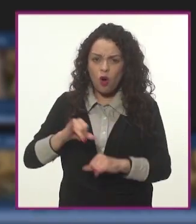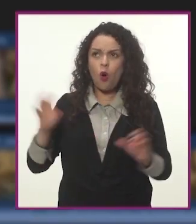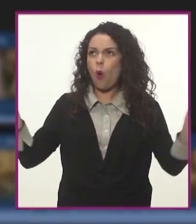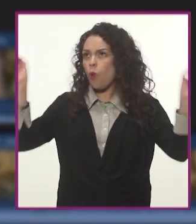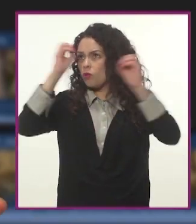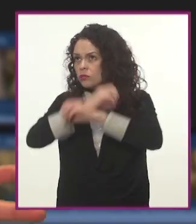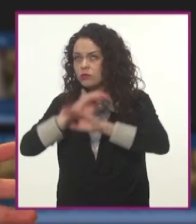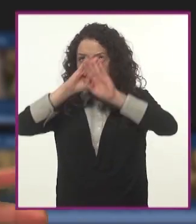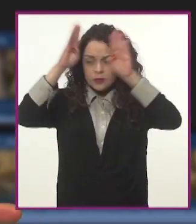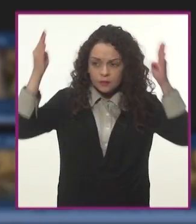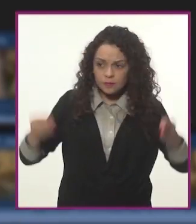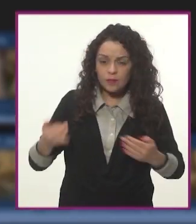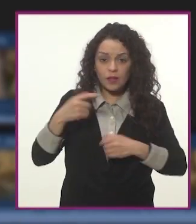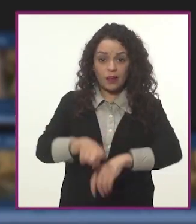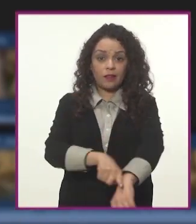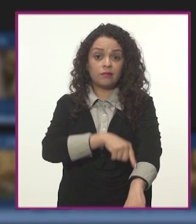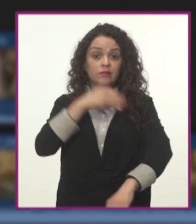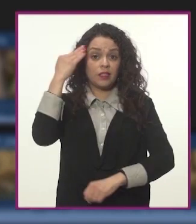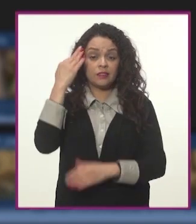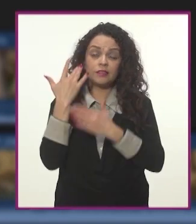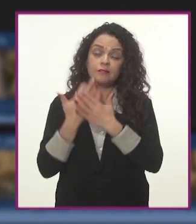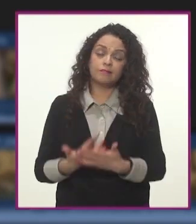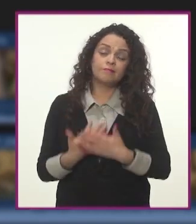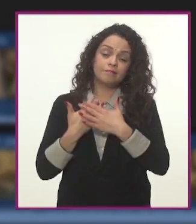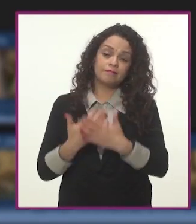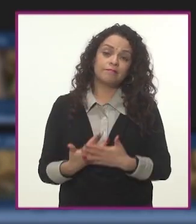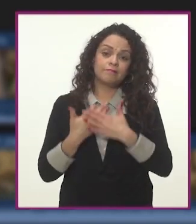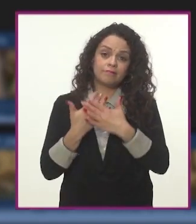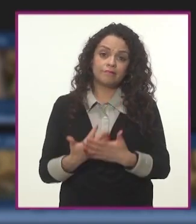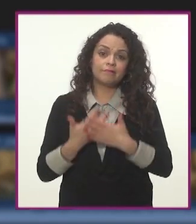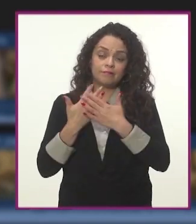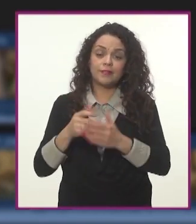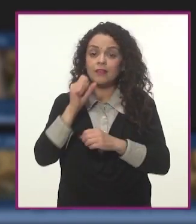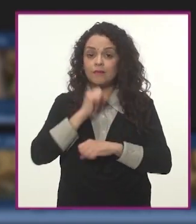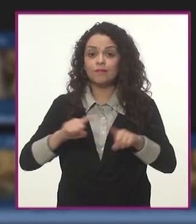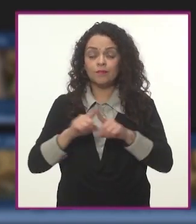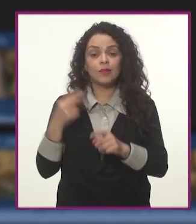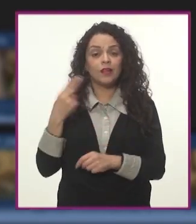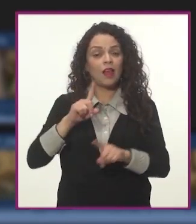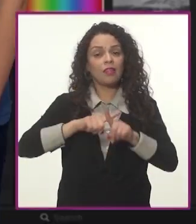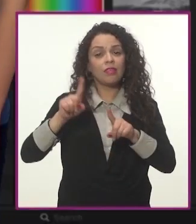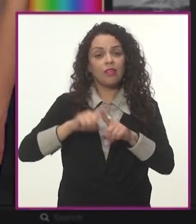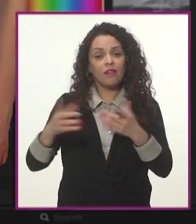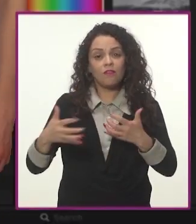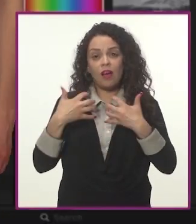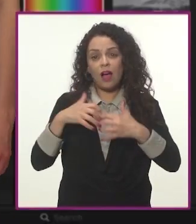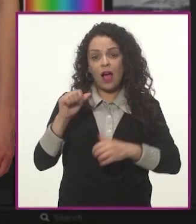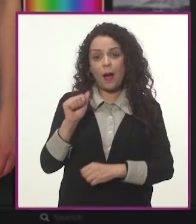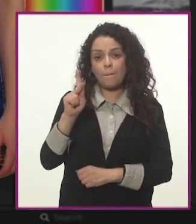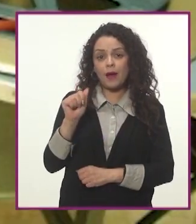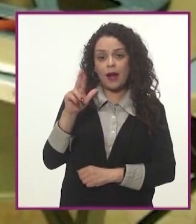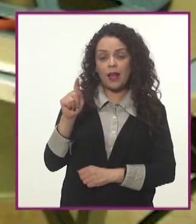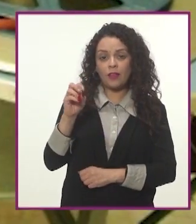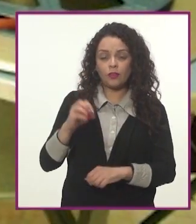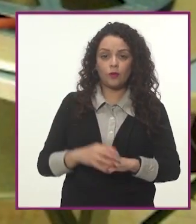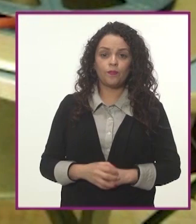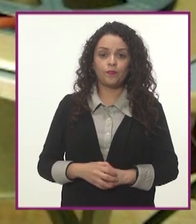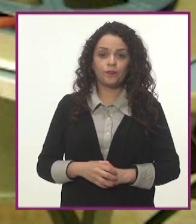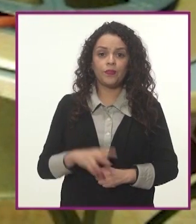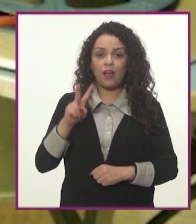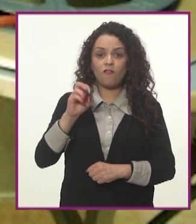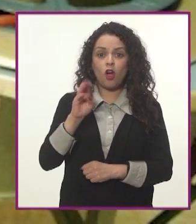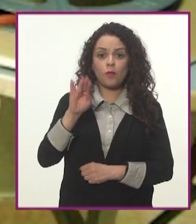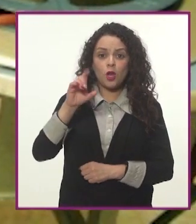y largos tiempos de espera. Y se necesitan también muchos aparatos. La moviola es el principal